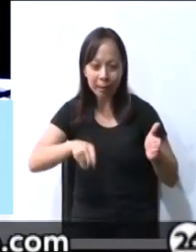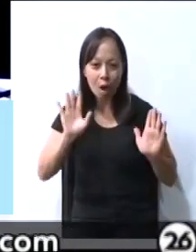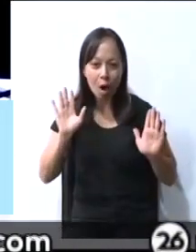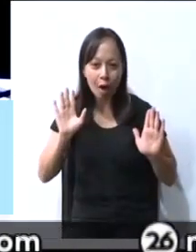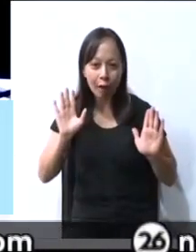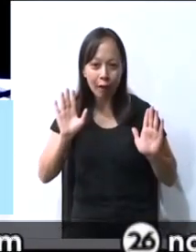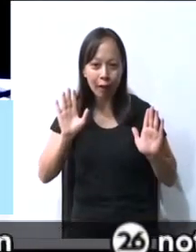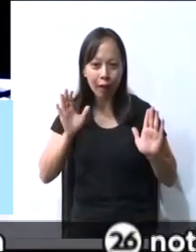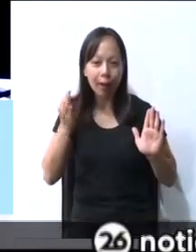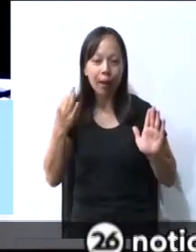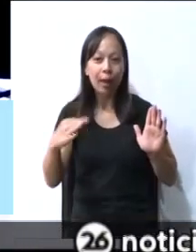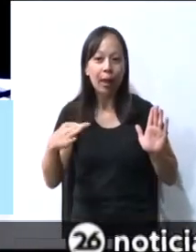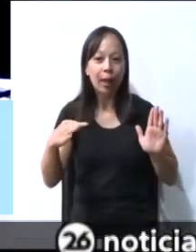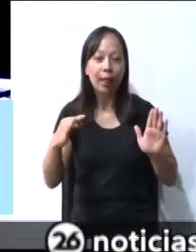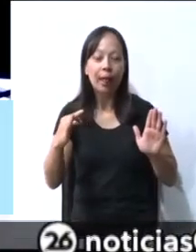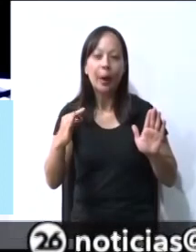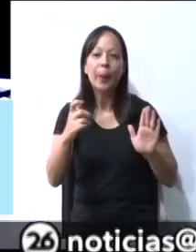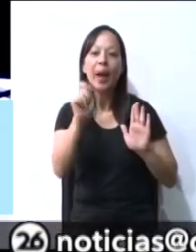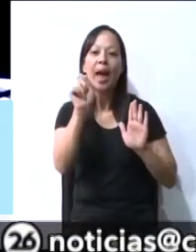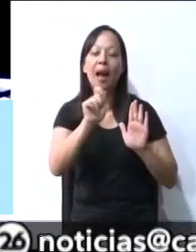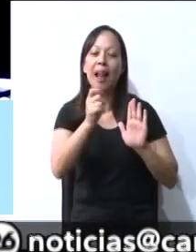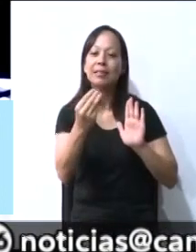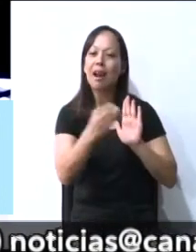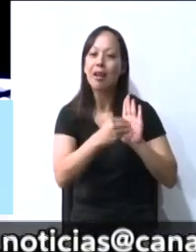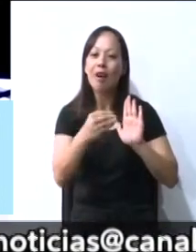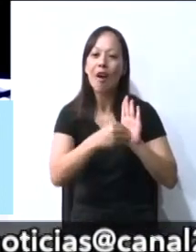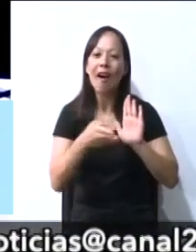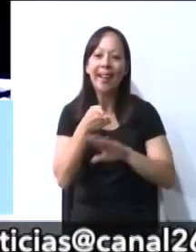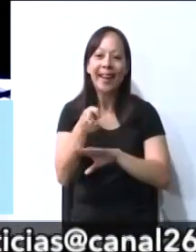el calendario obligatorio de clases.